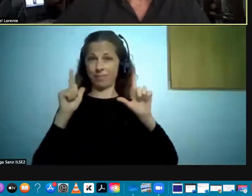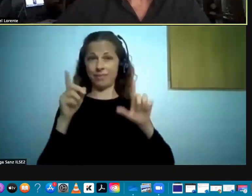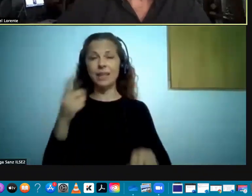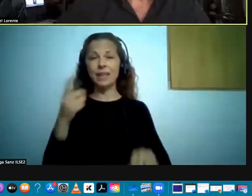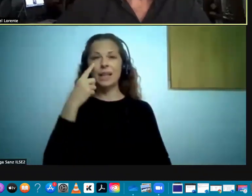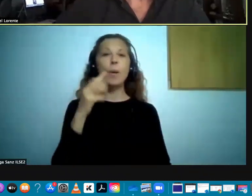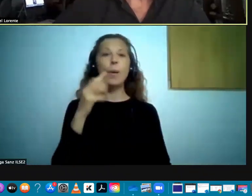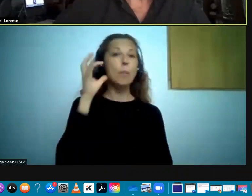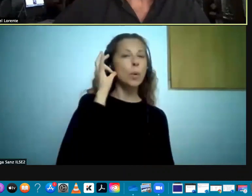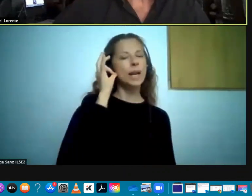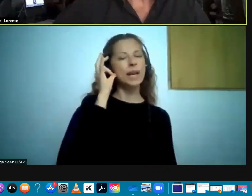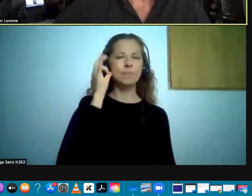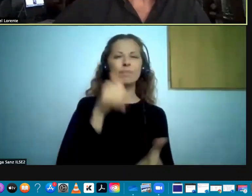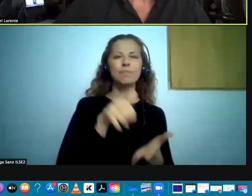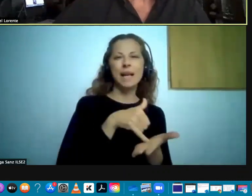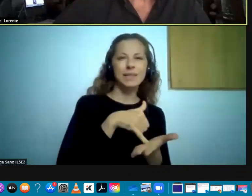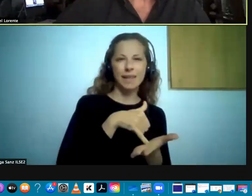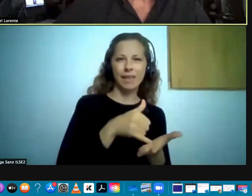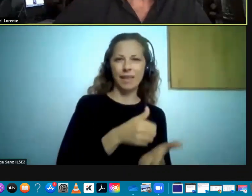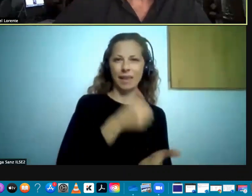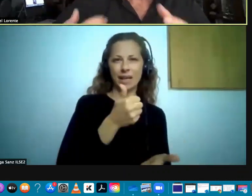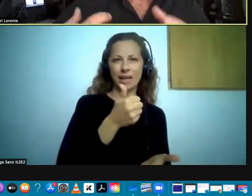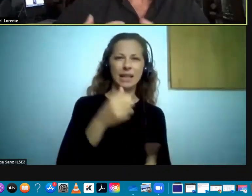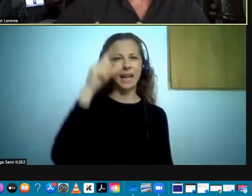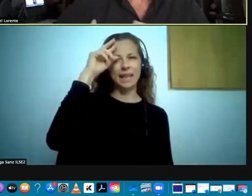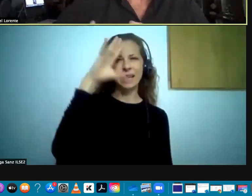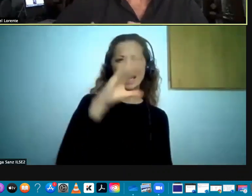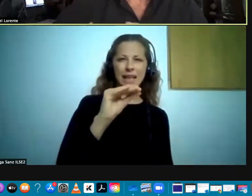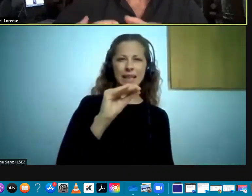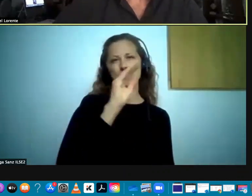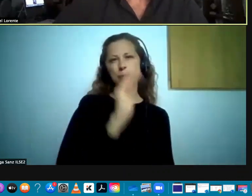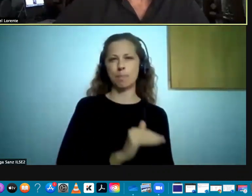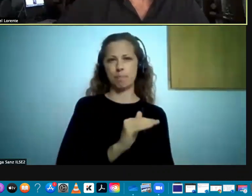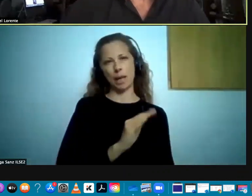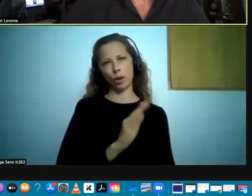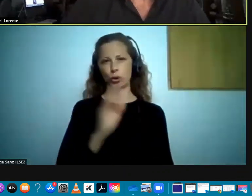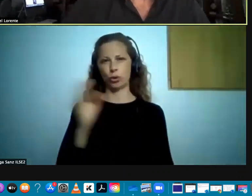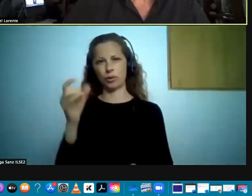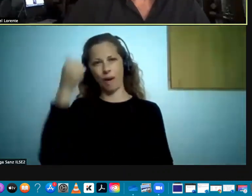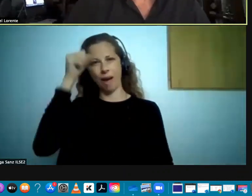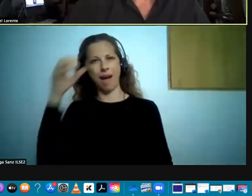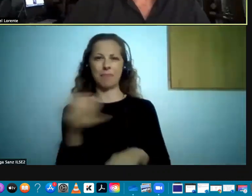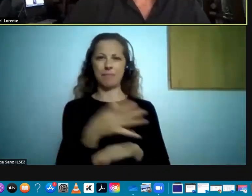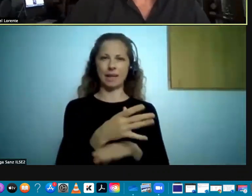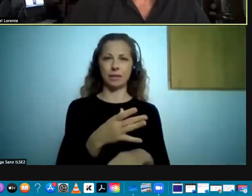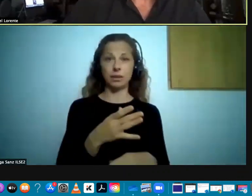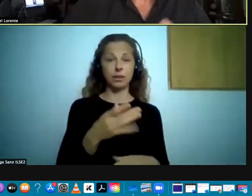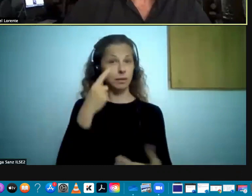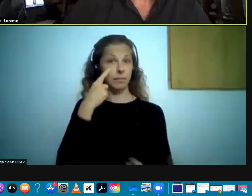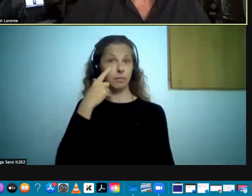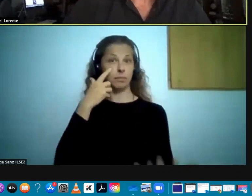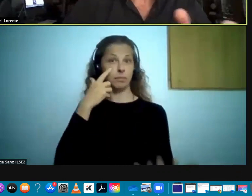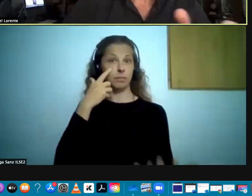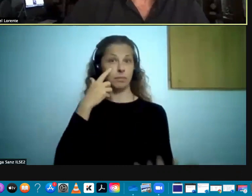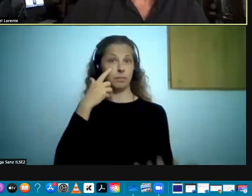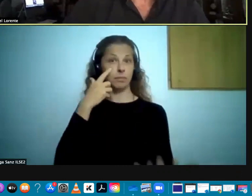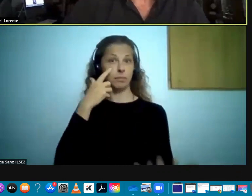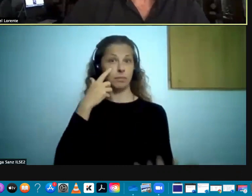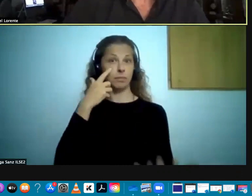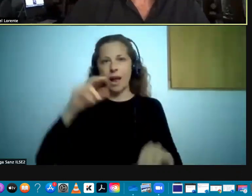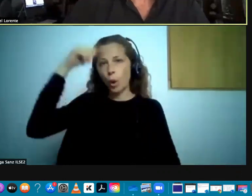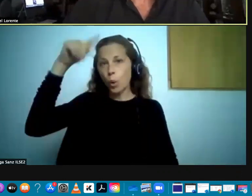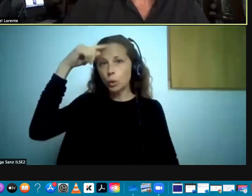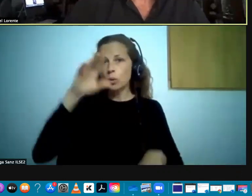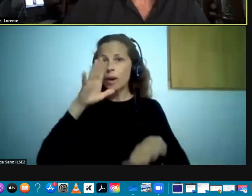débiles y menos inteligentes. Por lo tanto, vemos que la construcción cultural está presente determinando